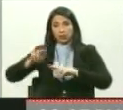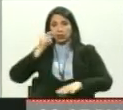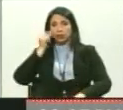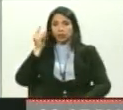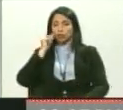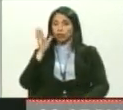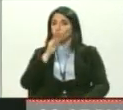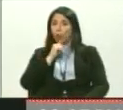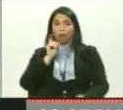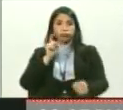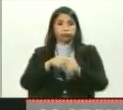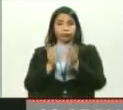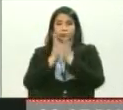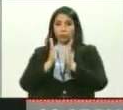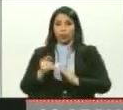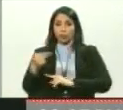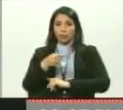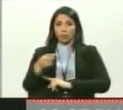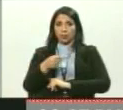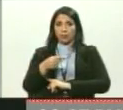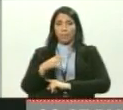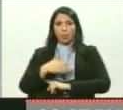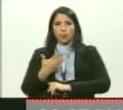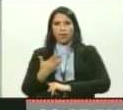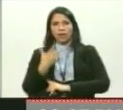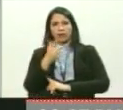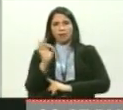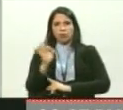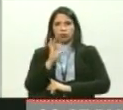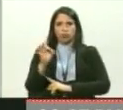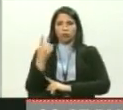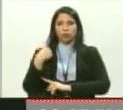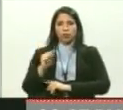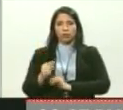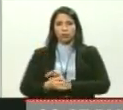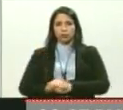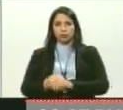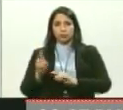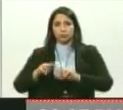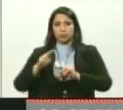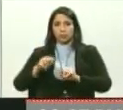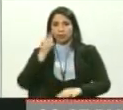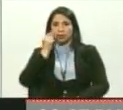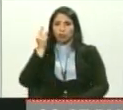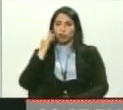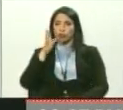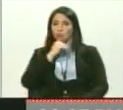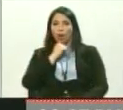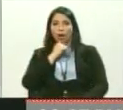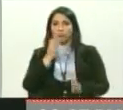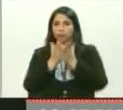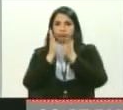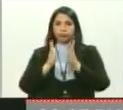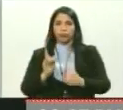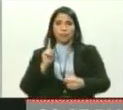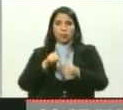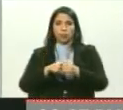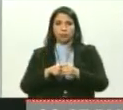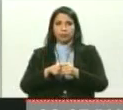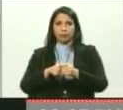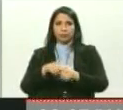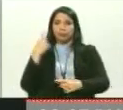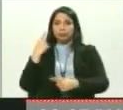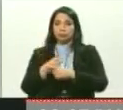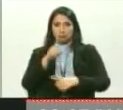niños y niñas no escolarizados, poco menos, pudiera ser como un 3%, tenemos de niños y niñas no escolarizados en Venezuela. Tenemos que llegar